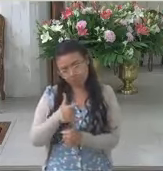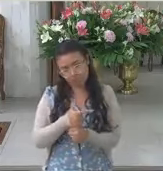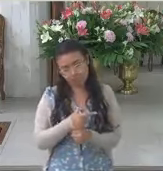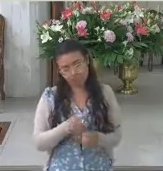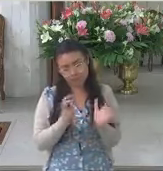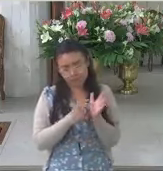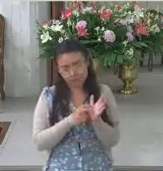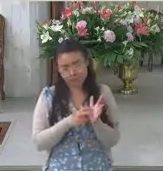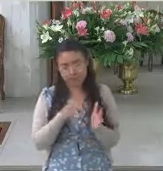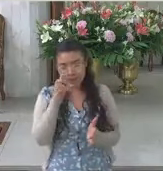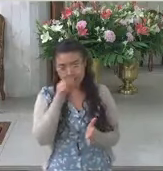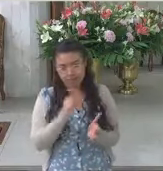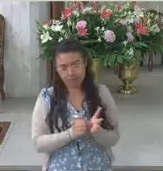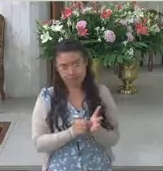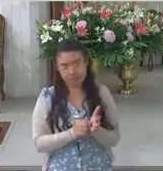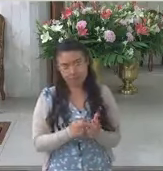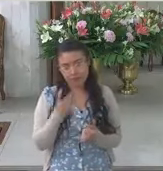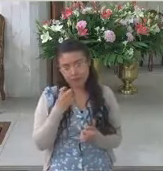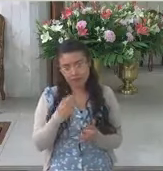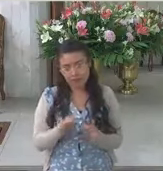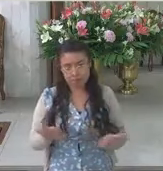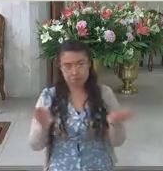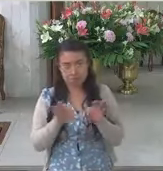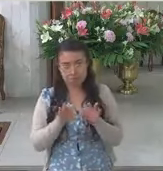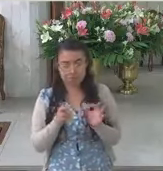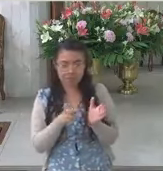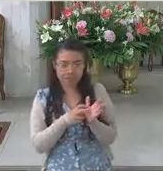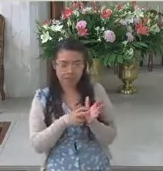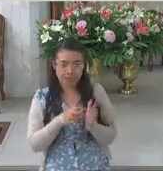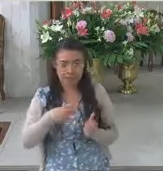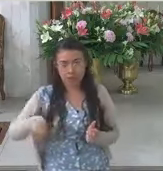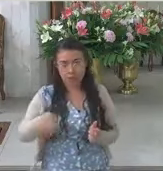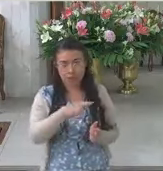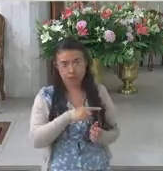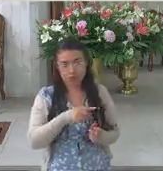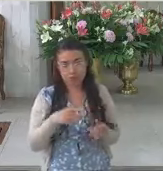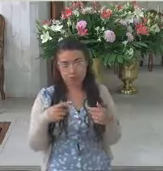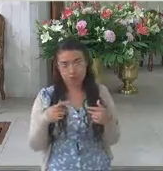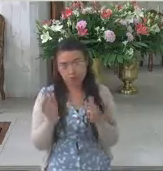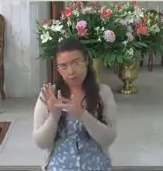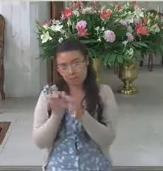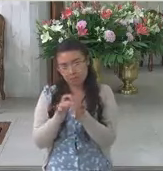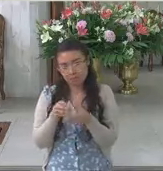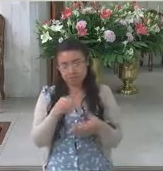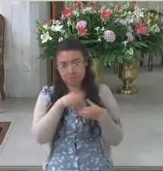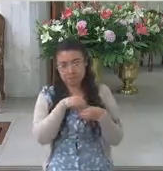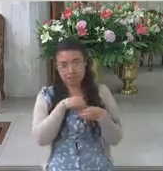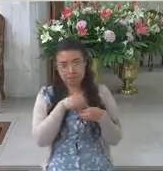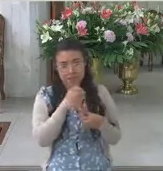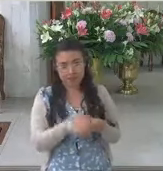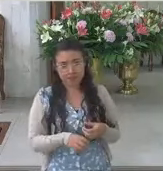elemental en la vida cristiana es la prudencia lo más elemental es que no vayamos a la guerra